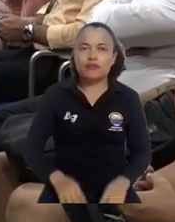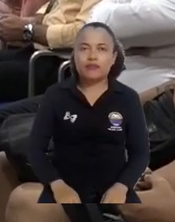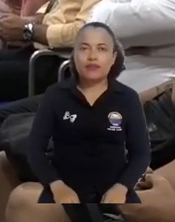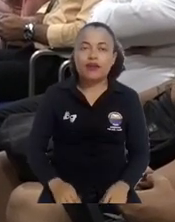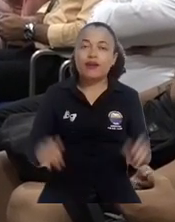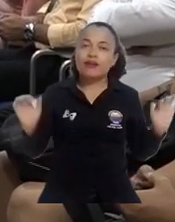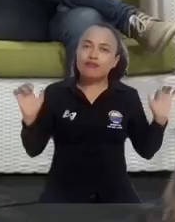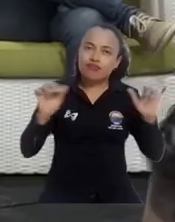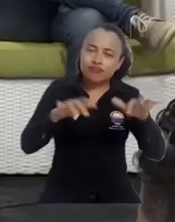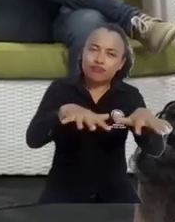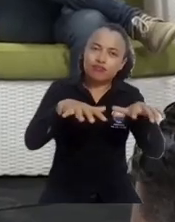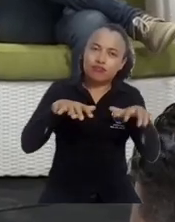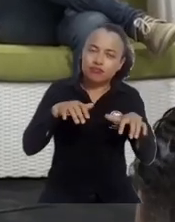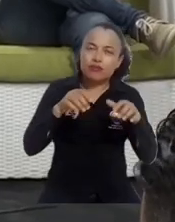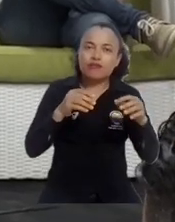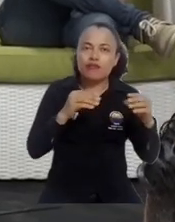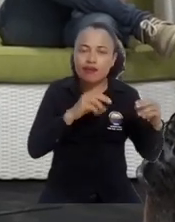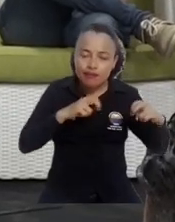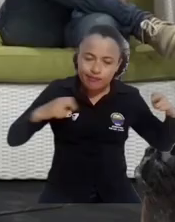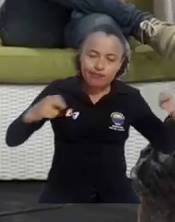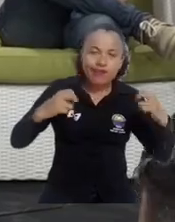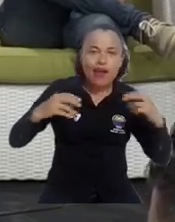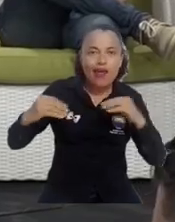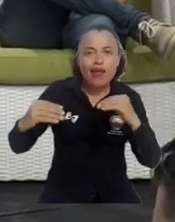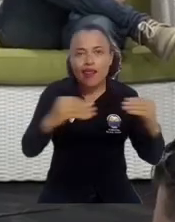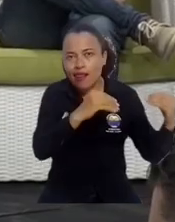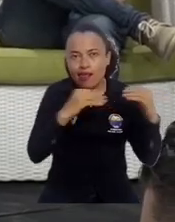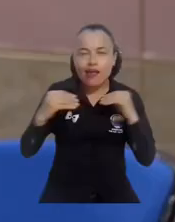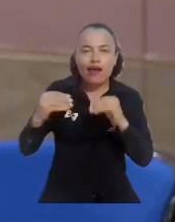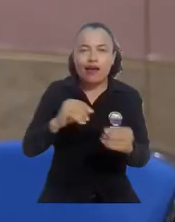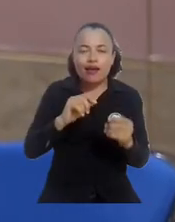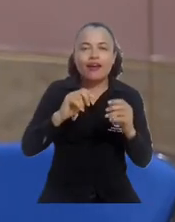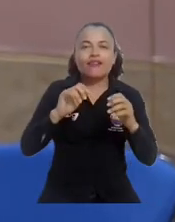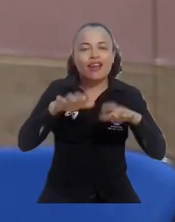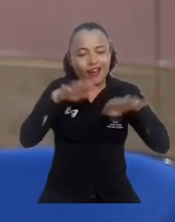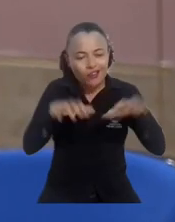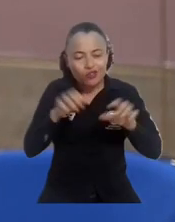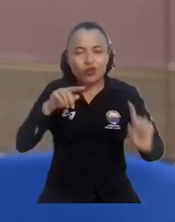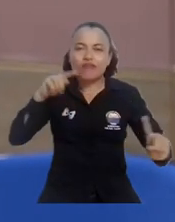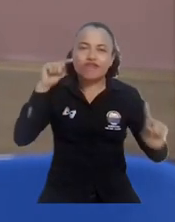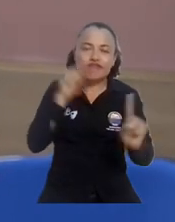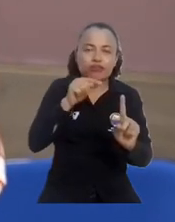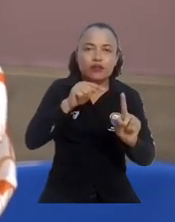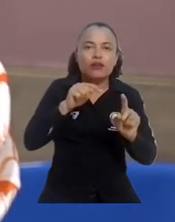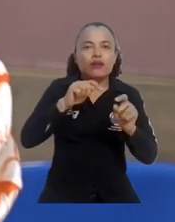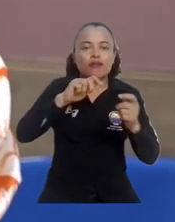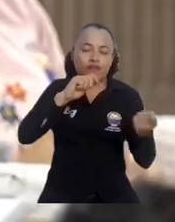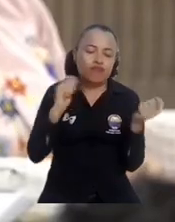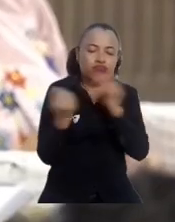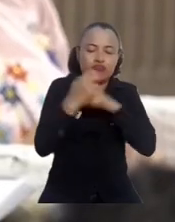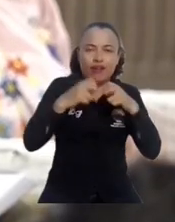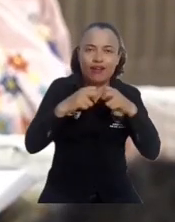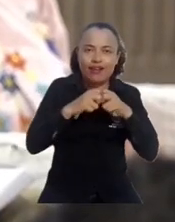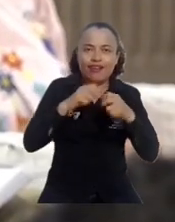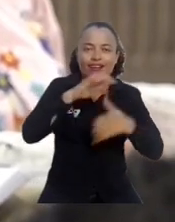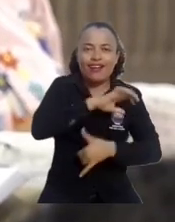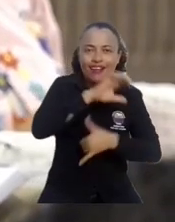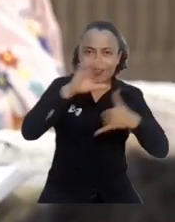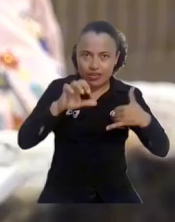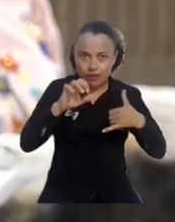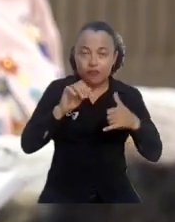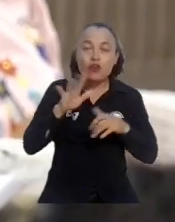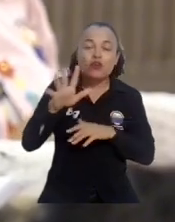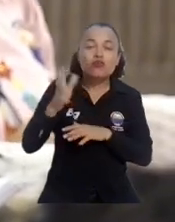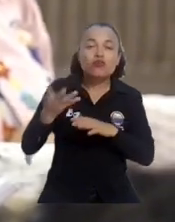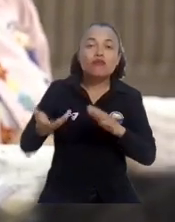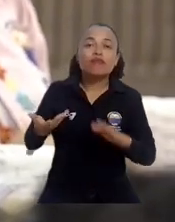en la Transición Energética Justa en el Caribe Colombiano y la presentación de la cooperativa Comustier, pionera para la reconversión